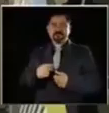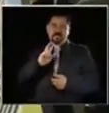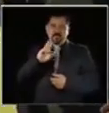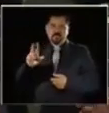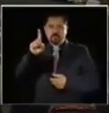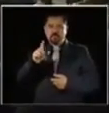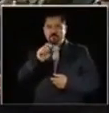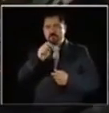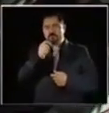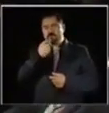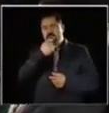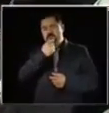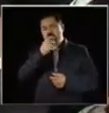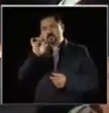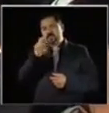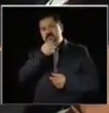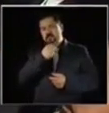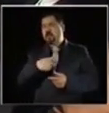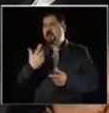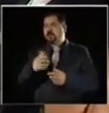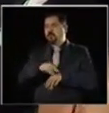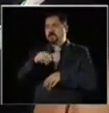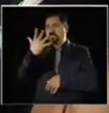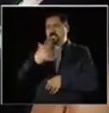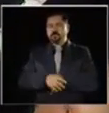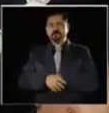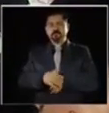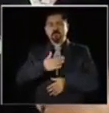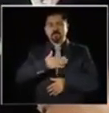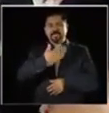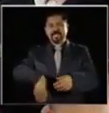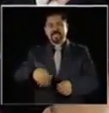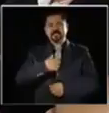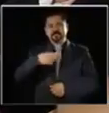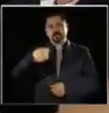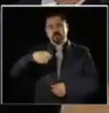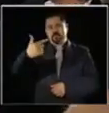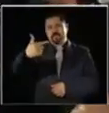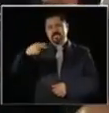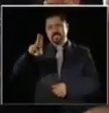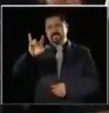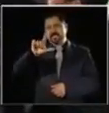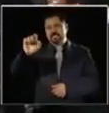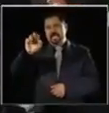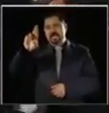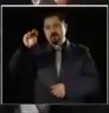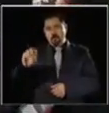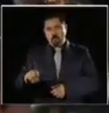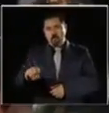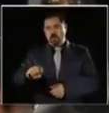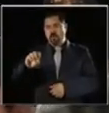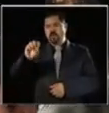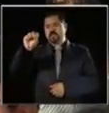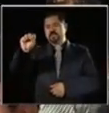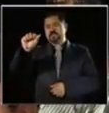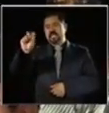adelante me dice su nombre y de dónde viene por favor buenas tardes mi nombre es guillermo saviñón soy presidente del consejo estudiantil de sus sedes de alumnos de la